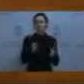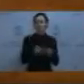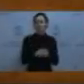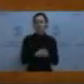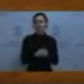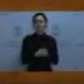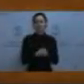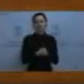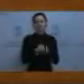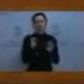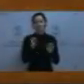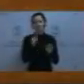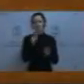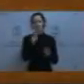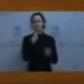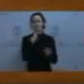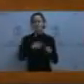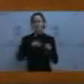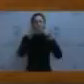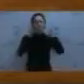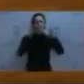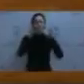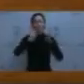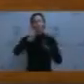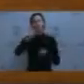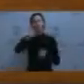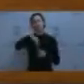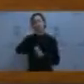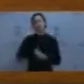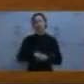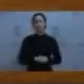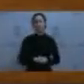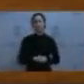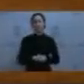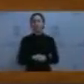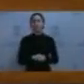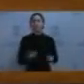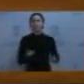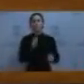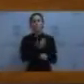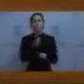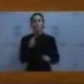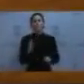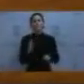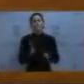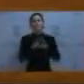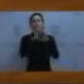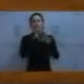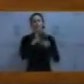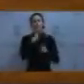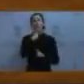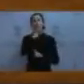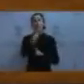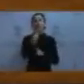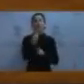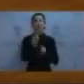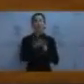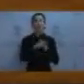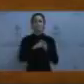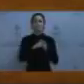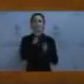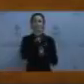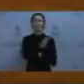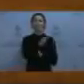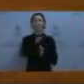cosa es recomendar y otra cosa es meternos. Yo le vuelvo a decir, nuestras 33 parroquias, ojalá hubiera más, perdón,